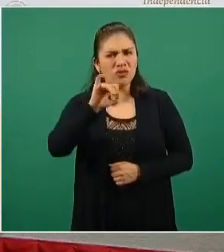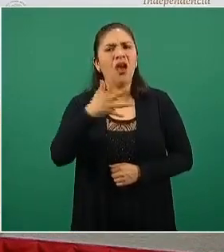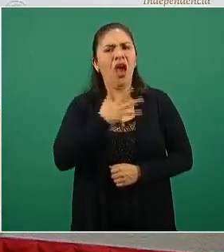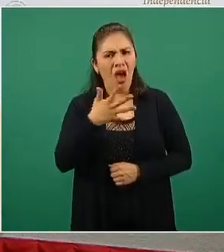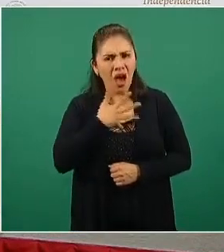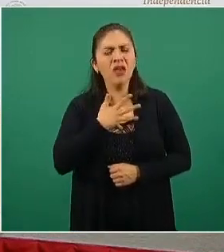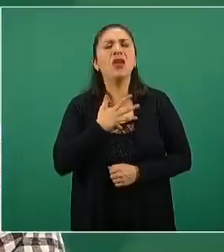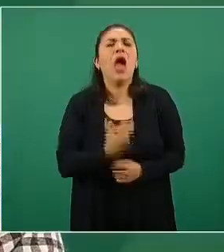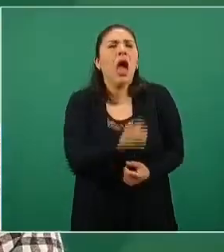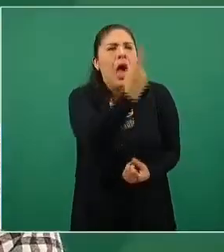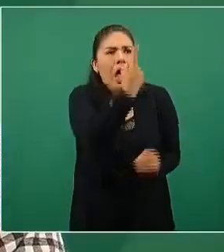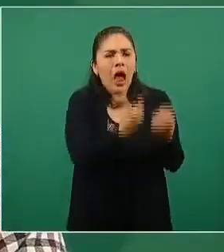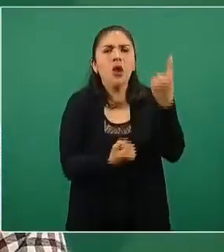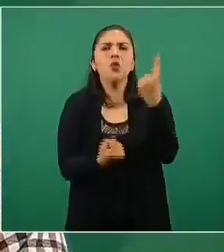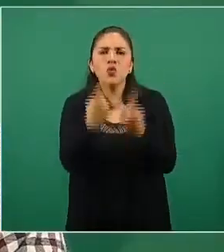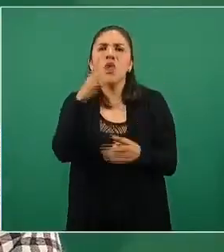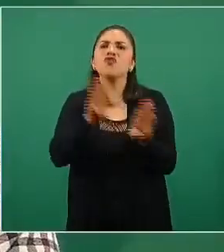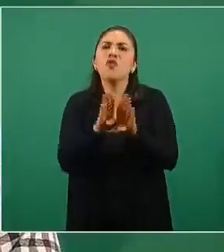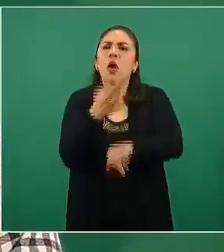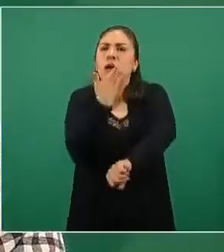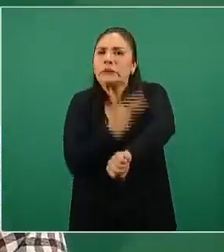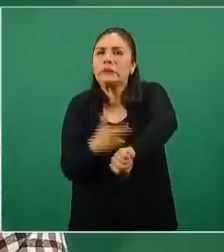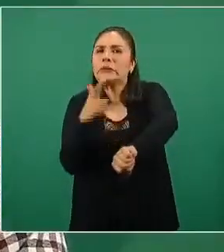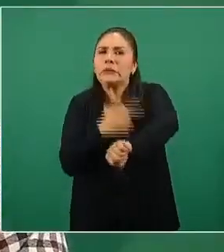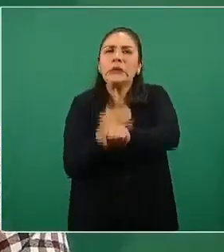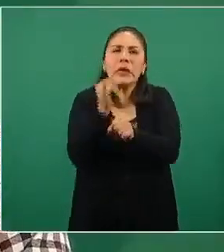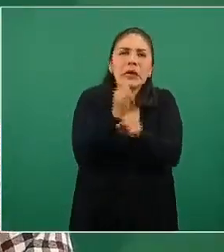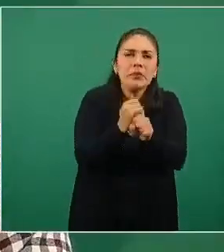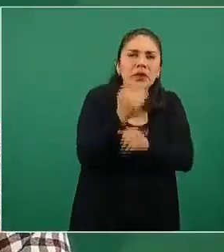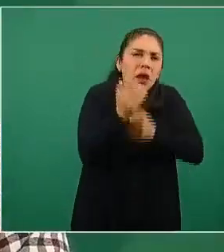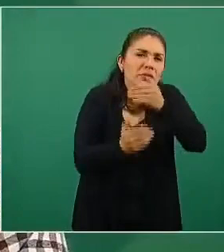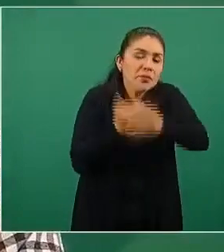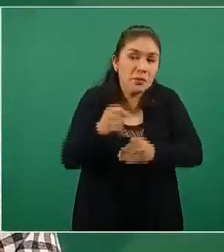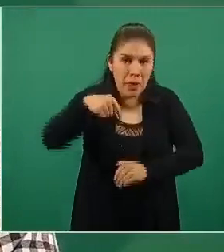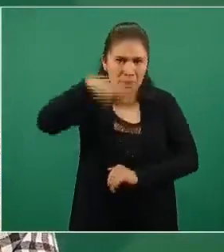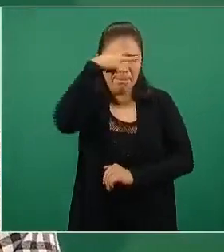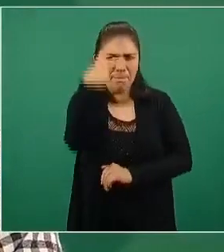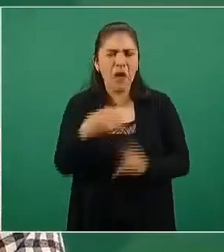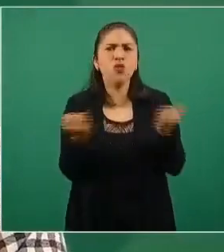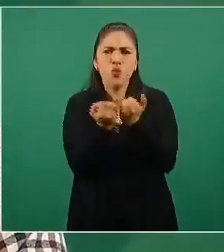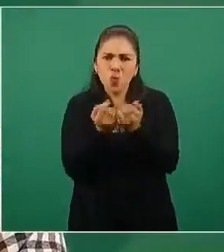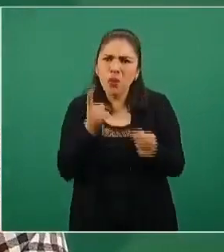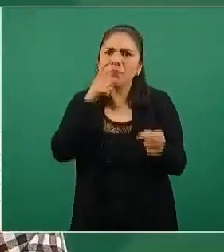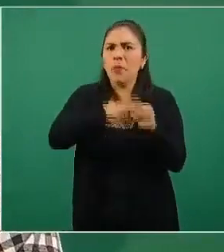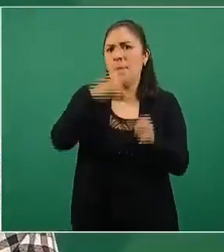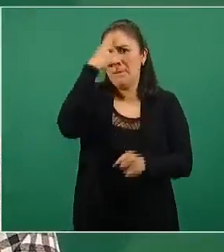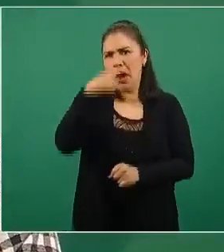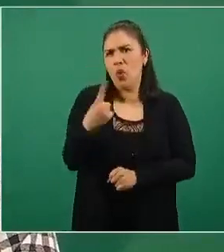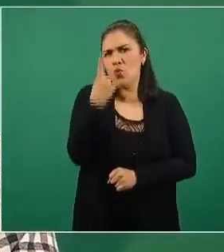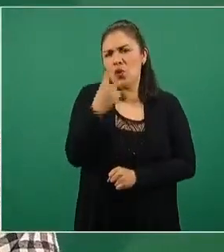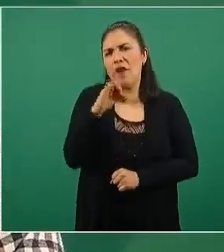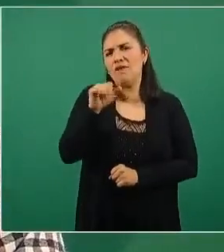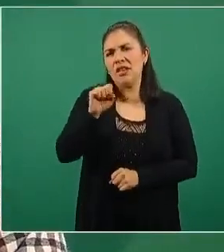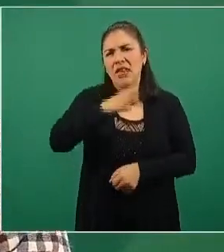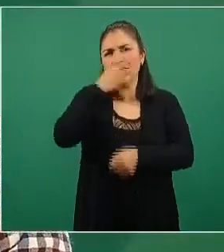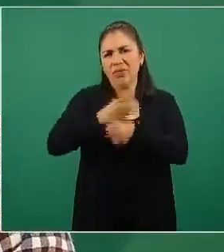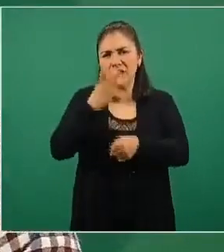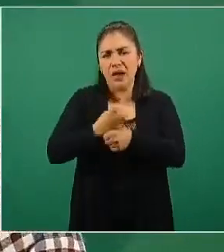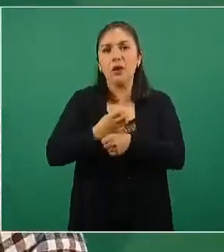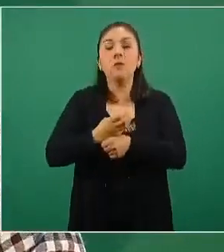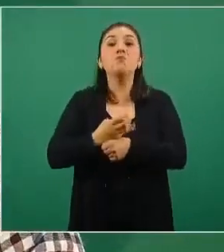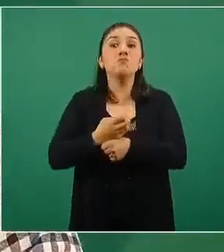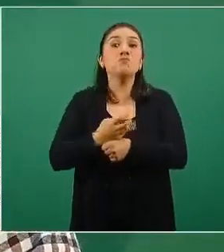existen candidatos a vacuna que están en proceso de investigación. México participa en uno de los ensayos clínicos fase 3